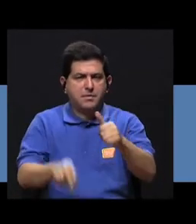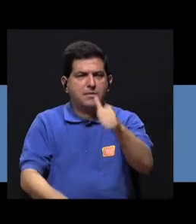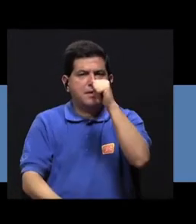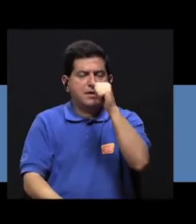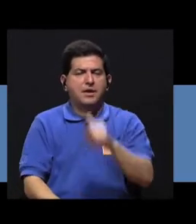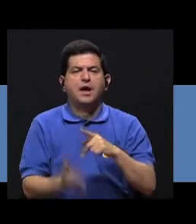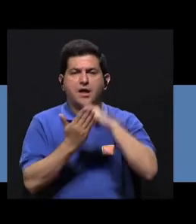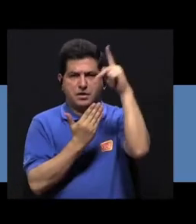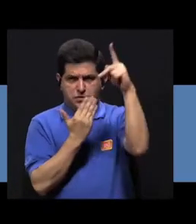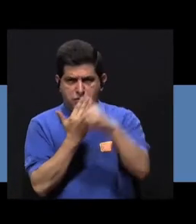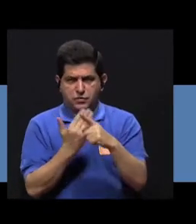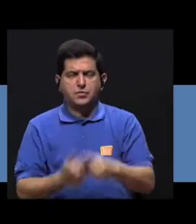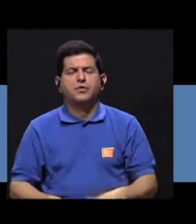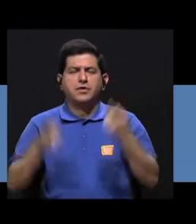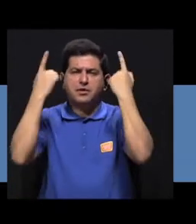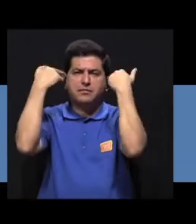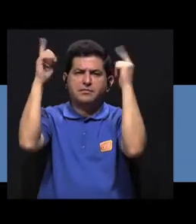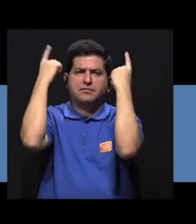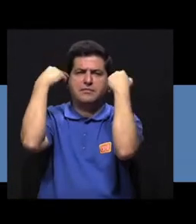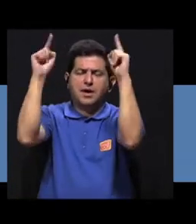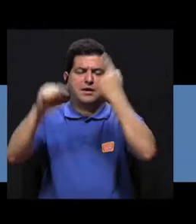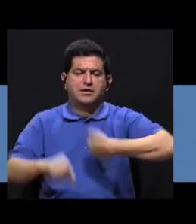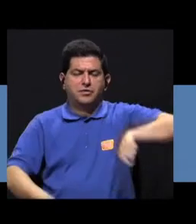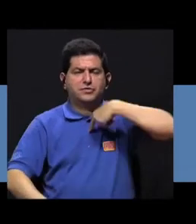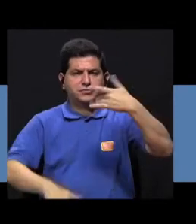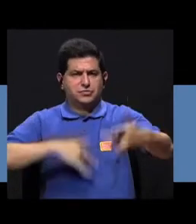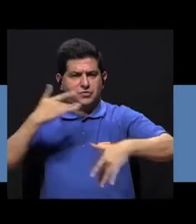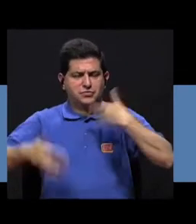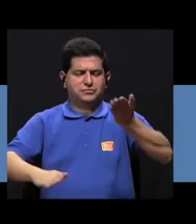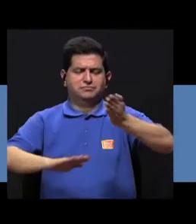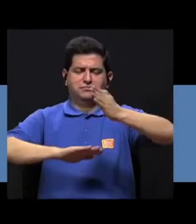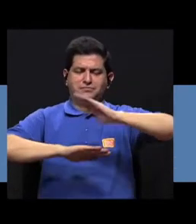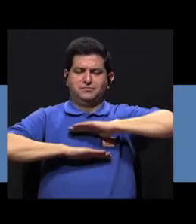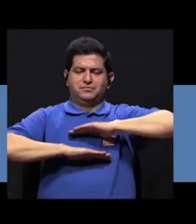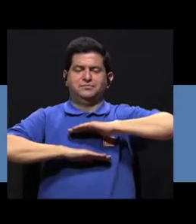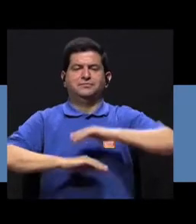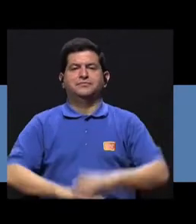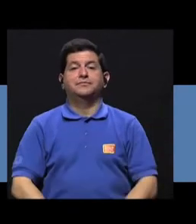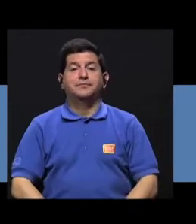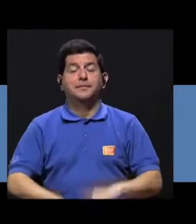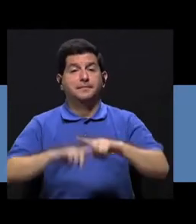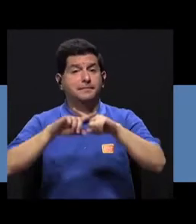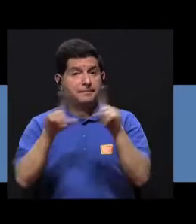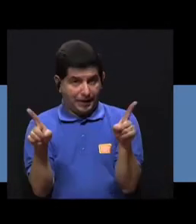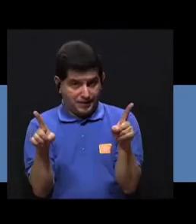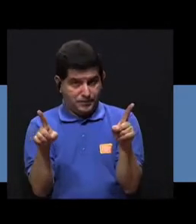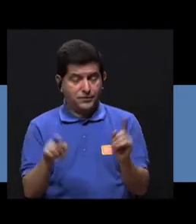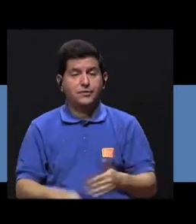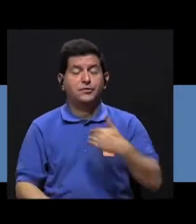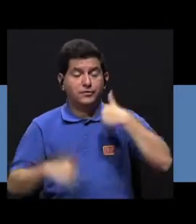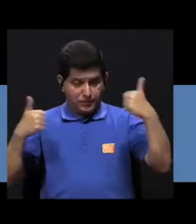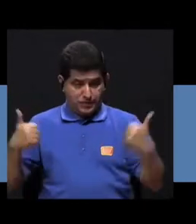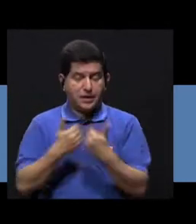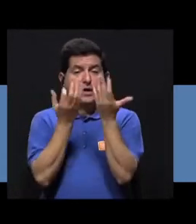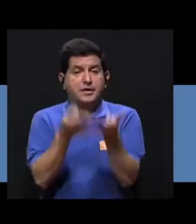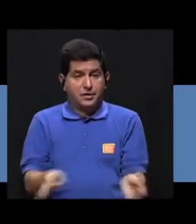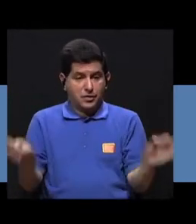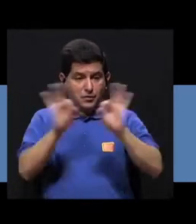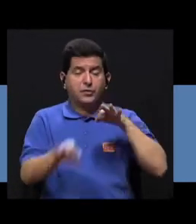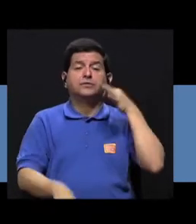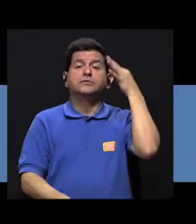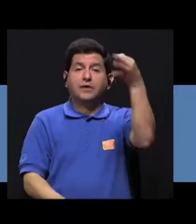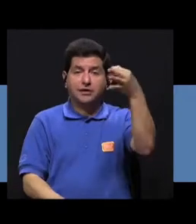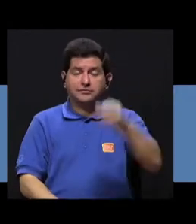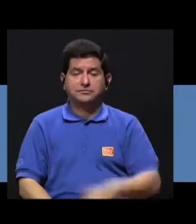sido un programa sumamente exitoso y nos sentimos sumamente satisfechos. No obstante, tenemos un reto muy grande por